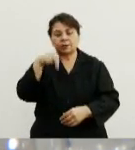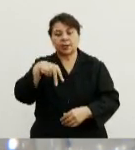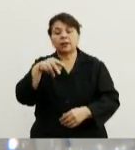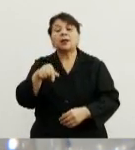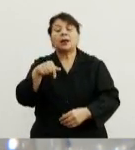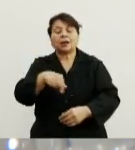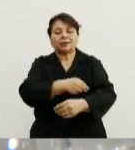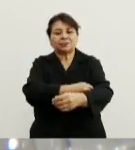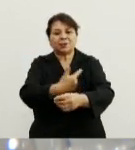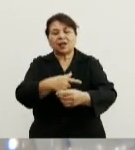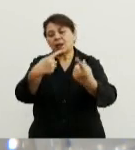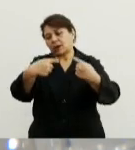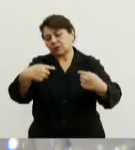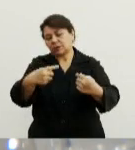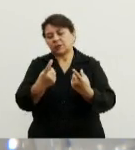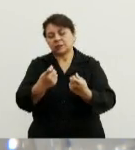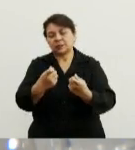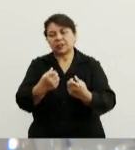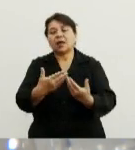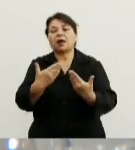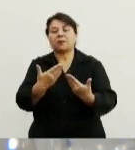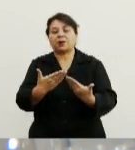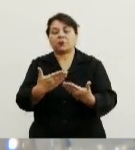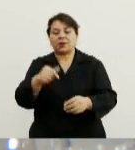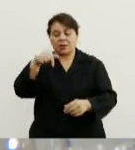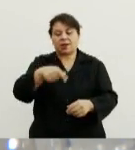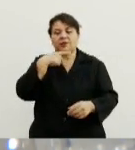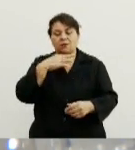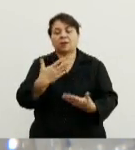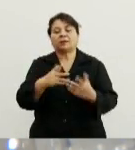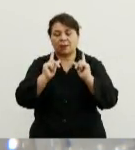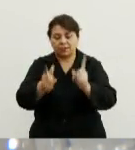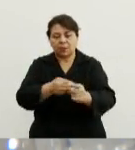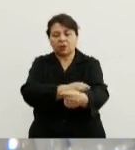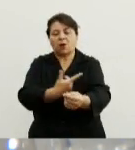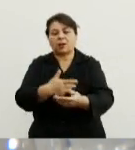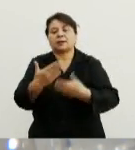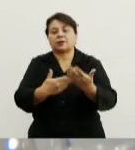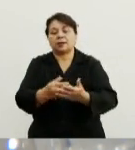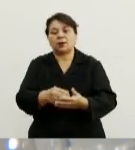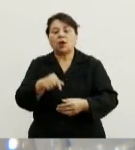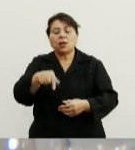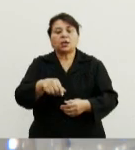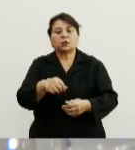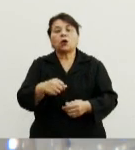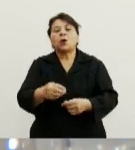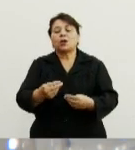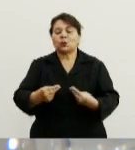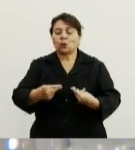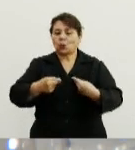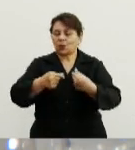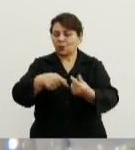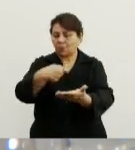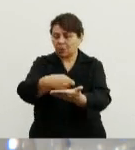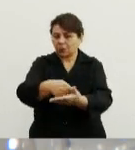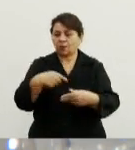nuestra provincia del gobi 19 sumado a esta en la importante inversión que ha realizado también el gobierno